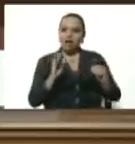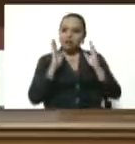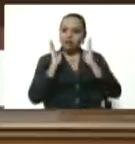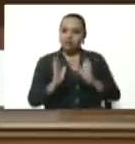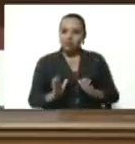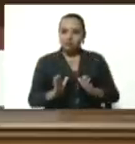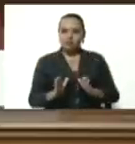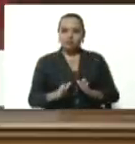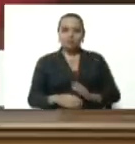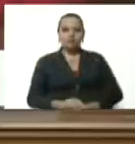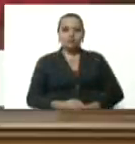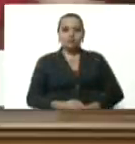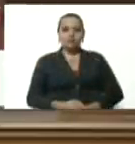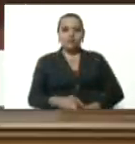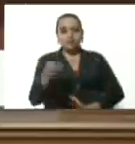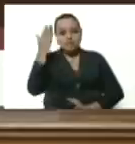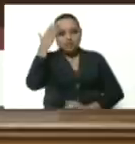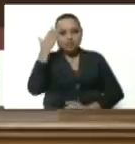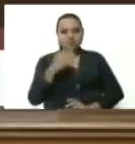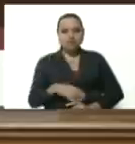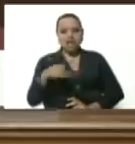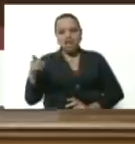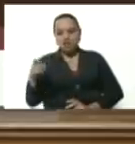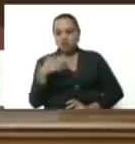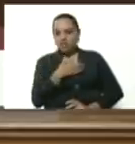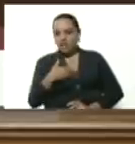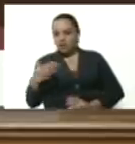preparados. Si ellos buscan por ahí,